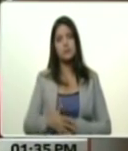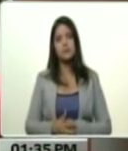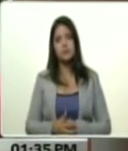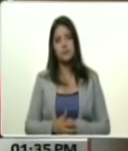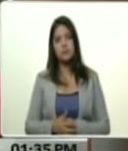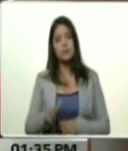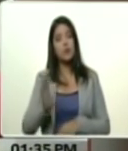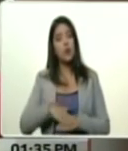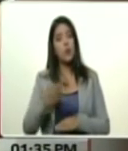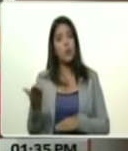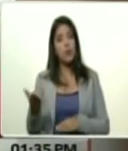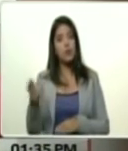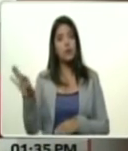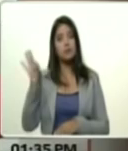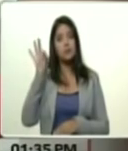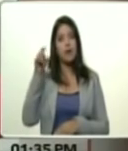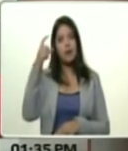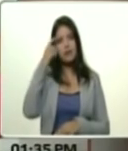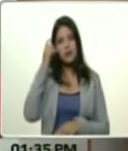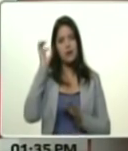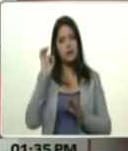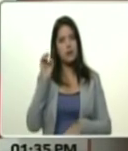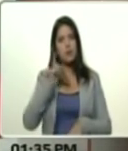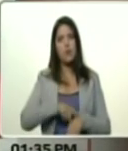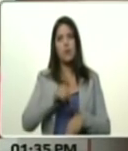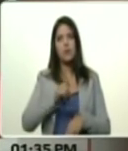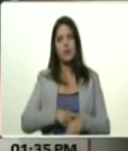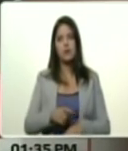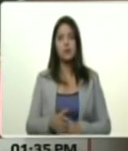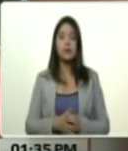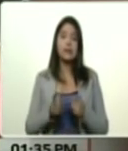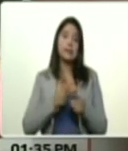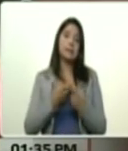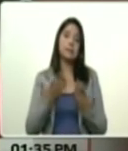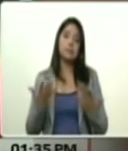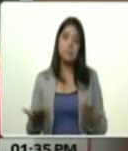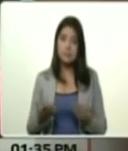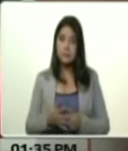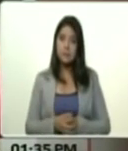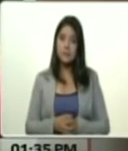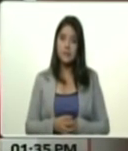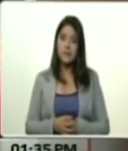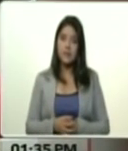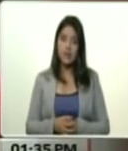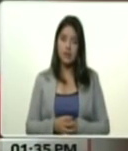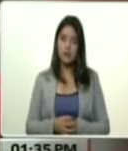por qué escogieron ese día y ese momento. Así que solo me resta